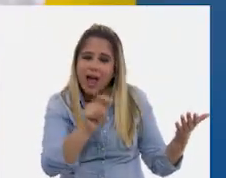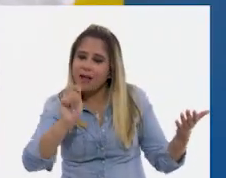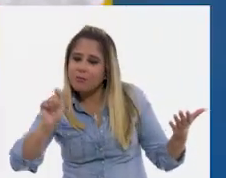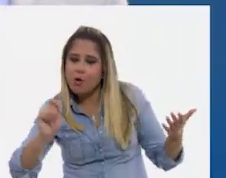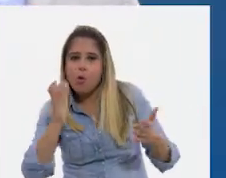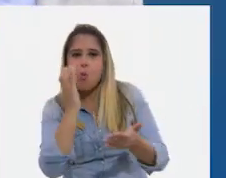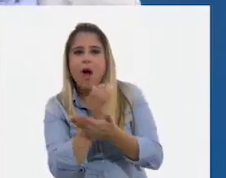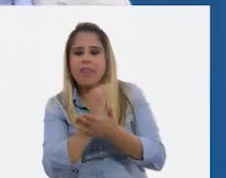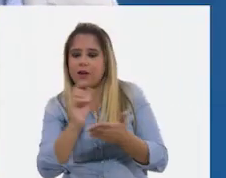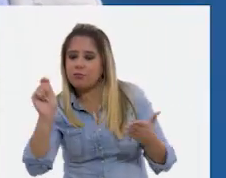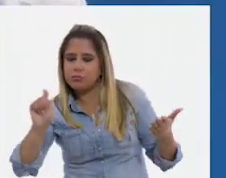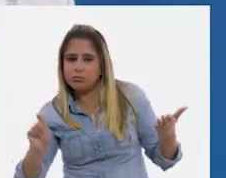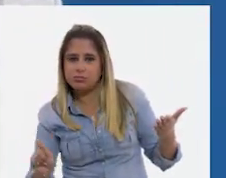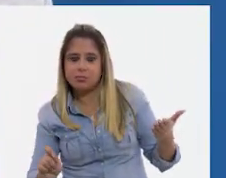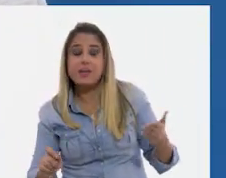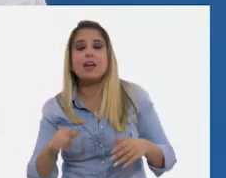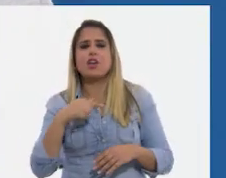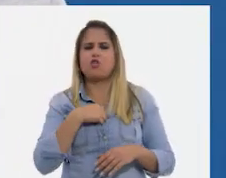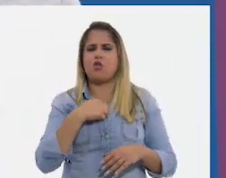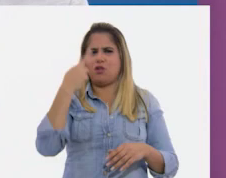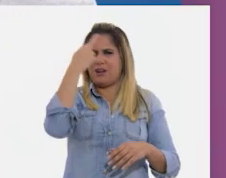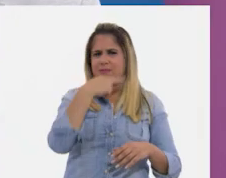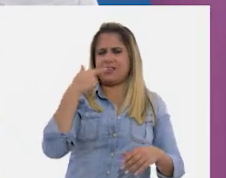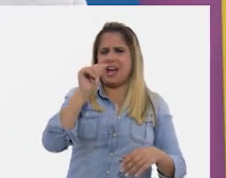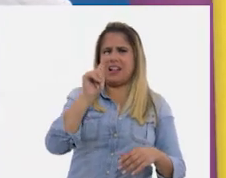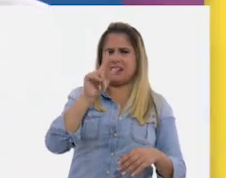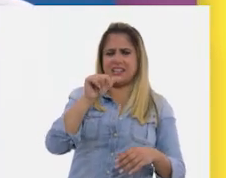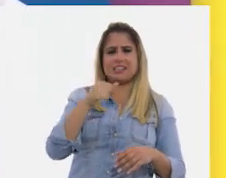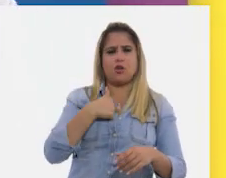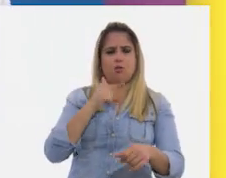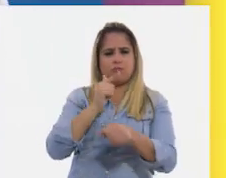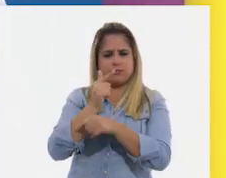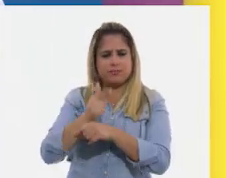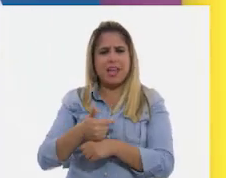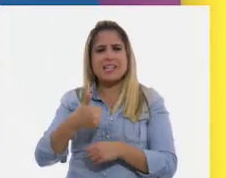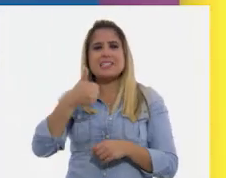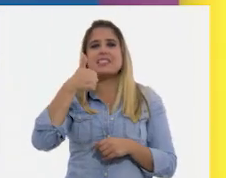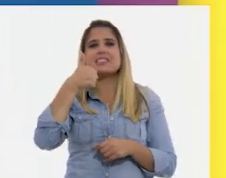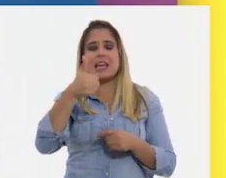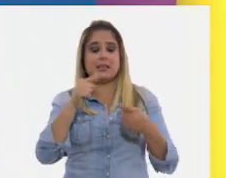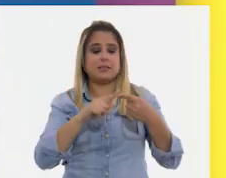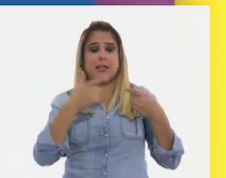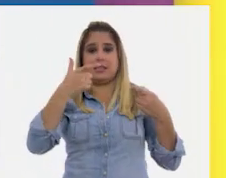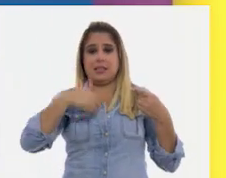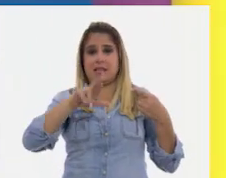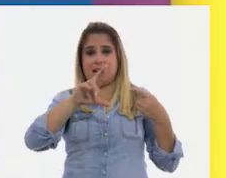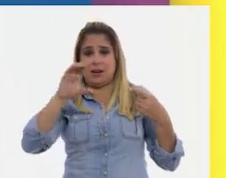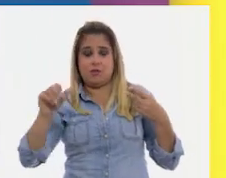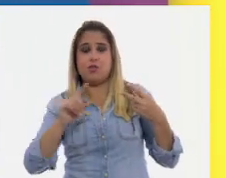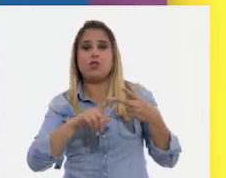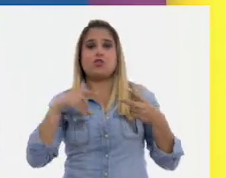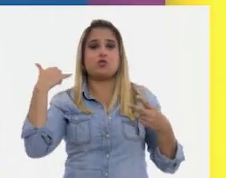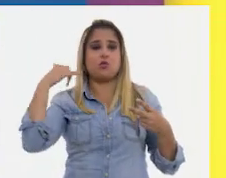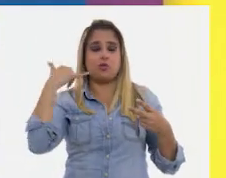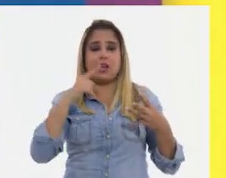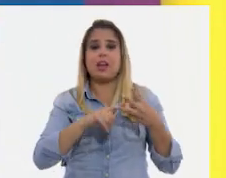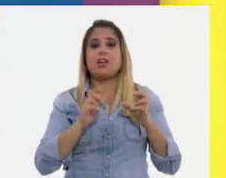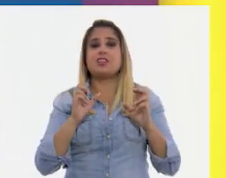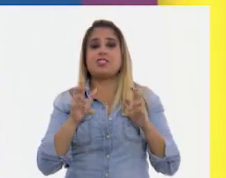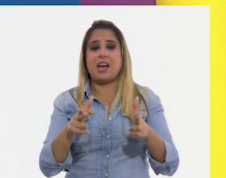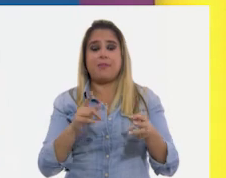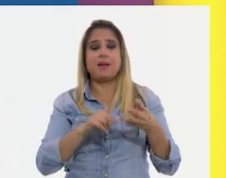Maestra, bueno, yo ya revisé el atlas y identifico 6, que sería Quintana Roo, Yucatán,